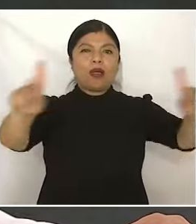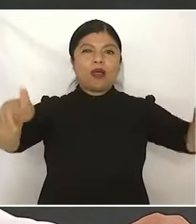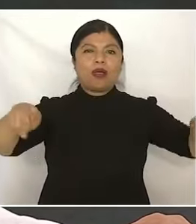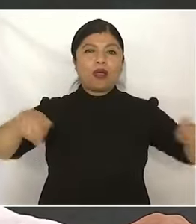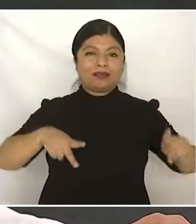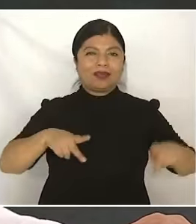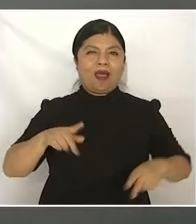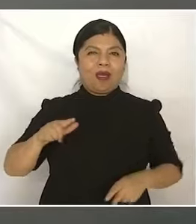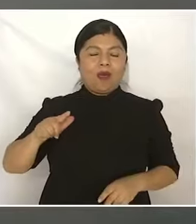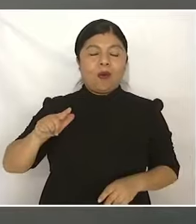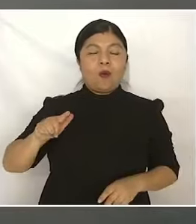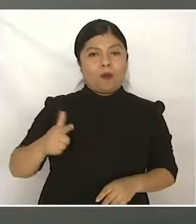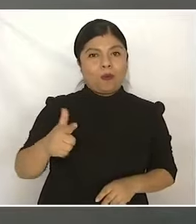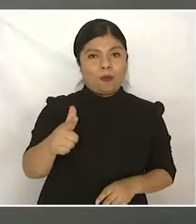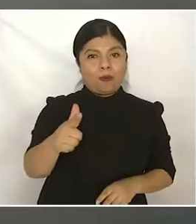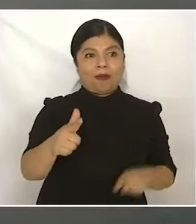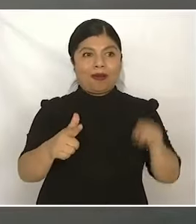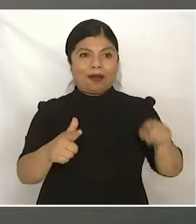Guanajuato, 10 años.